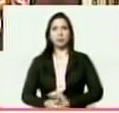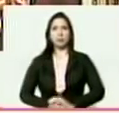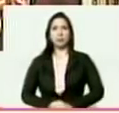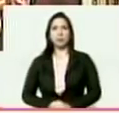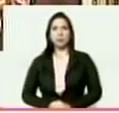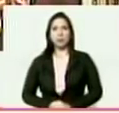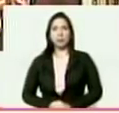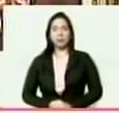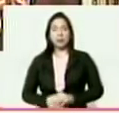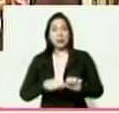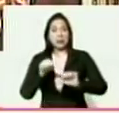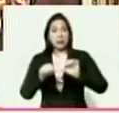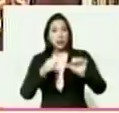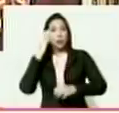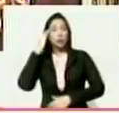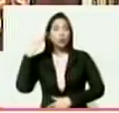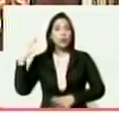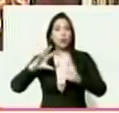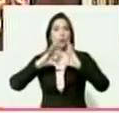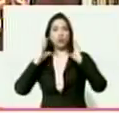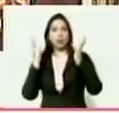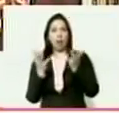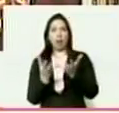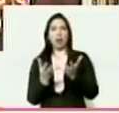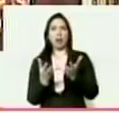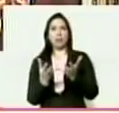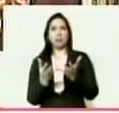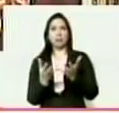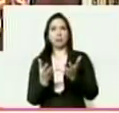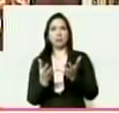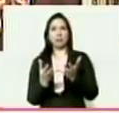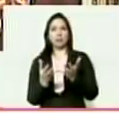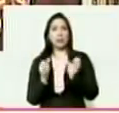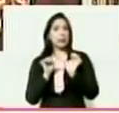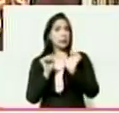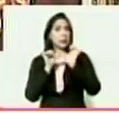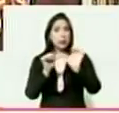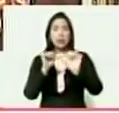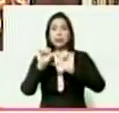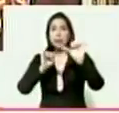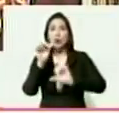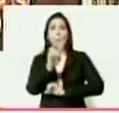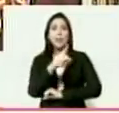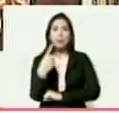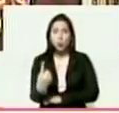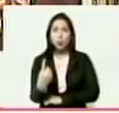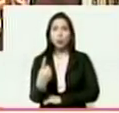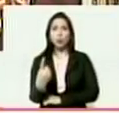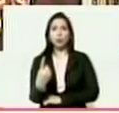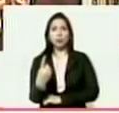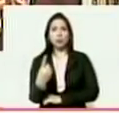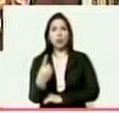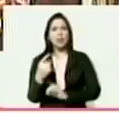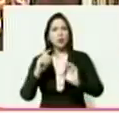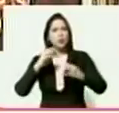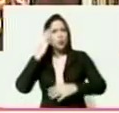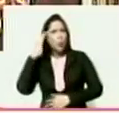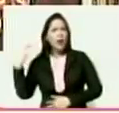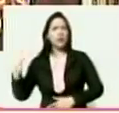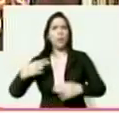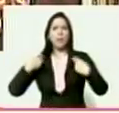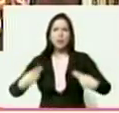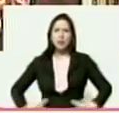que es el siglo del sueño mundial. Sigue siendo el siglo XXI, el siglo del sueño de la humanidad,